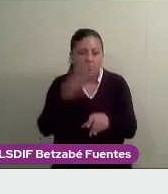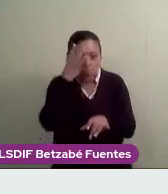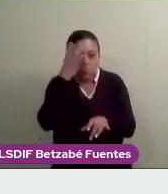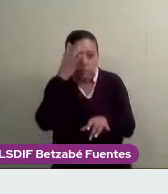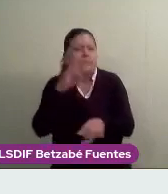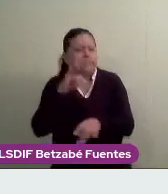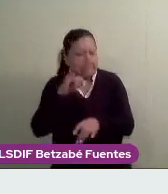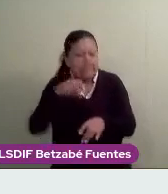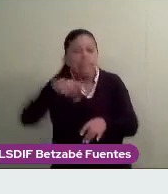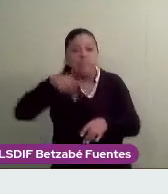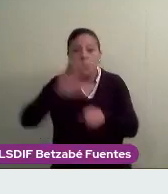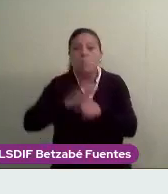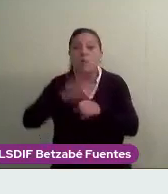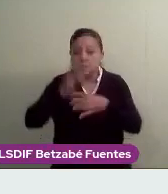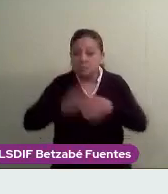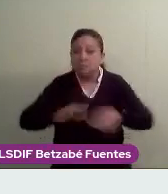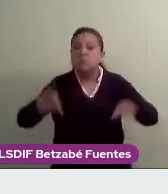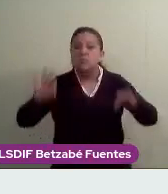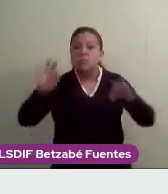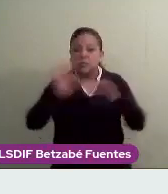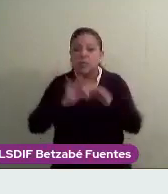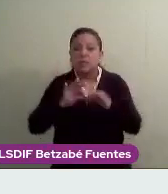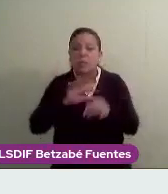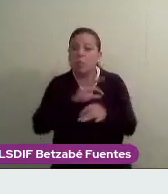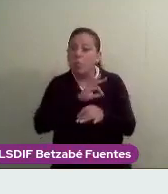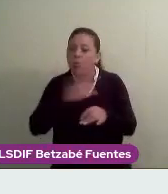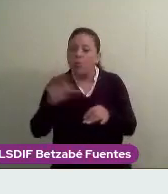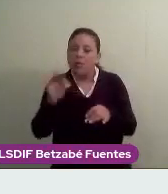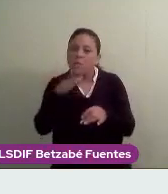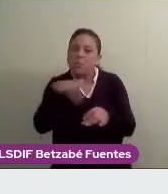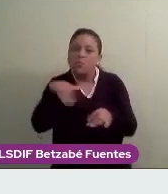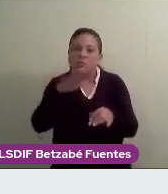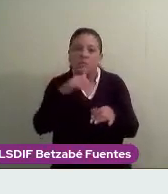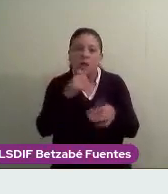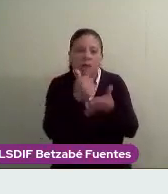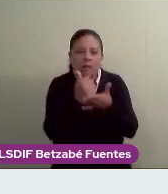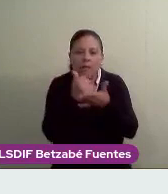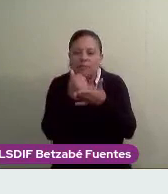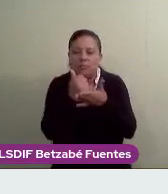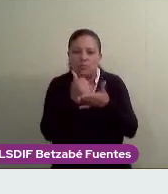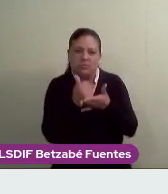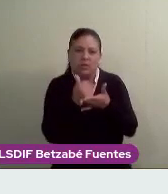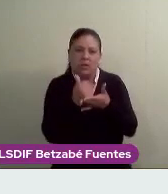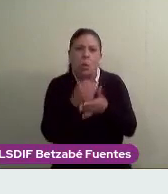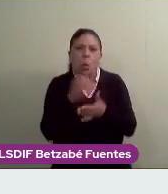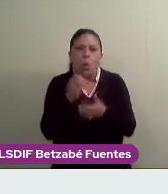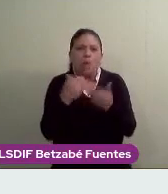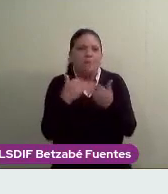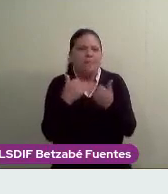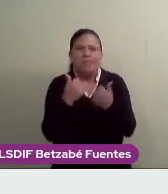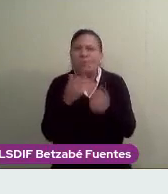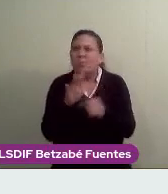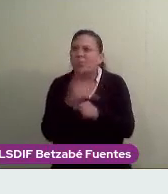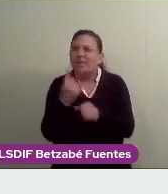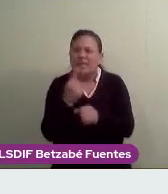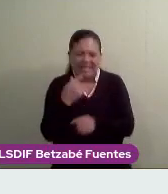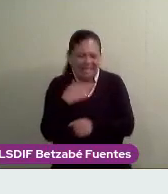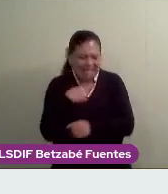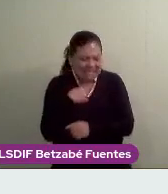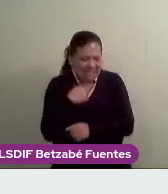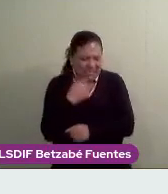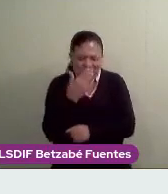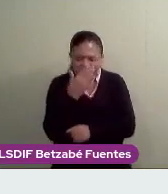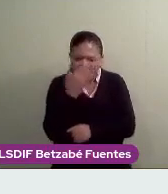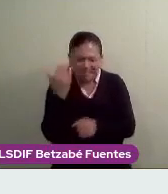todo podernos tratar, poder decir, ya estoy entendiendo por qué de repente me cuesta trabajo esta parte,